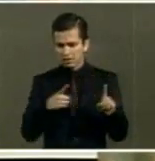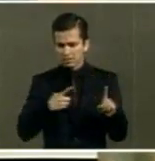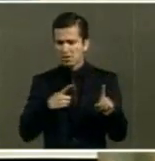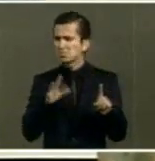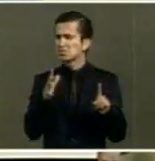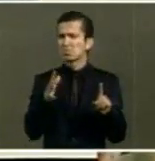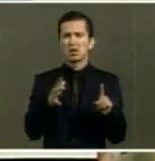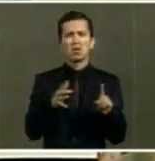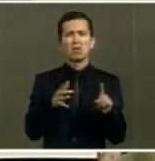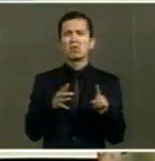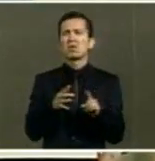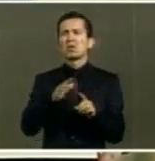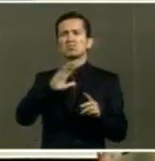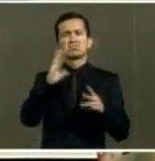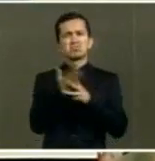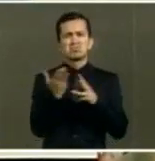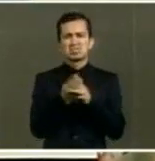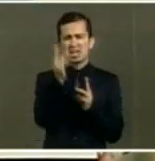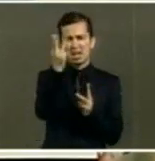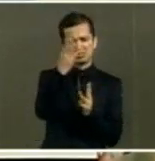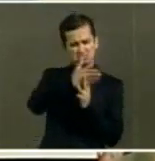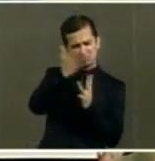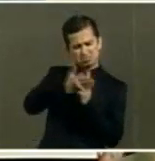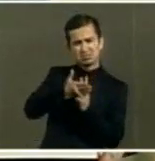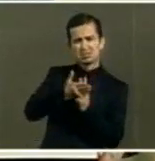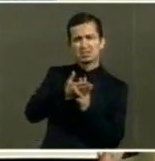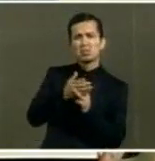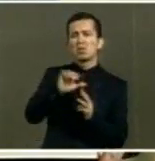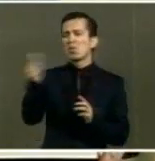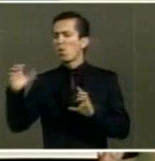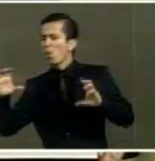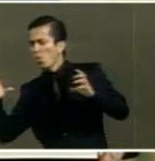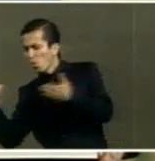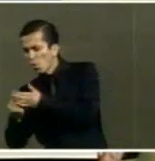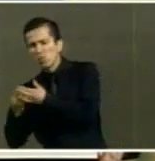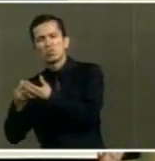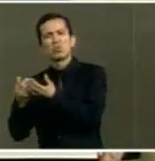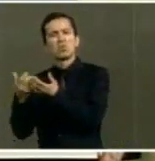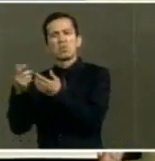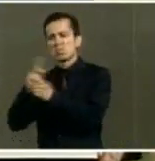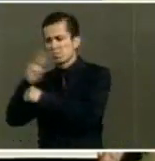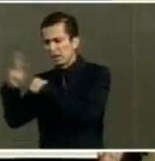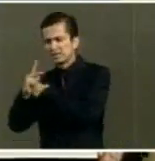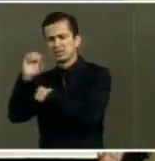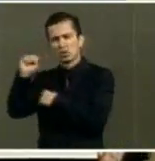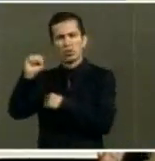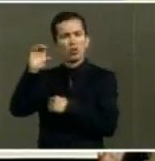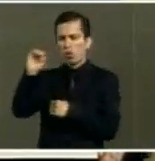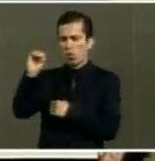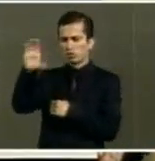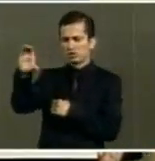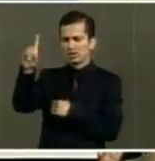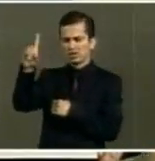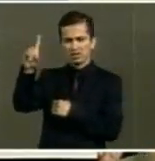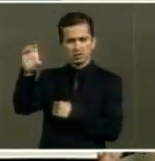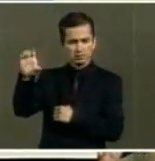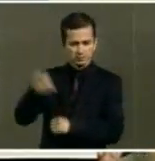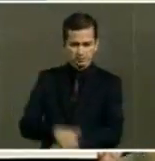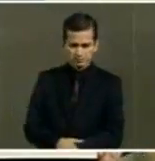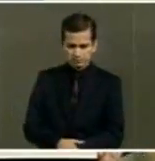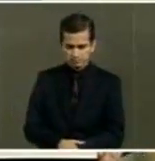parte del promedio de la deuda de los países de la OCDE. Por su parte, las